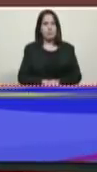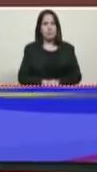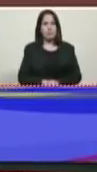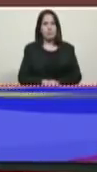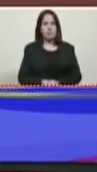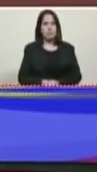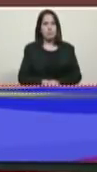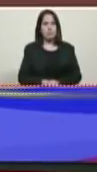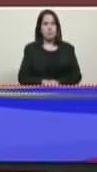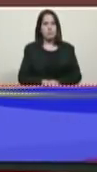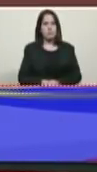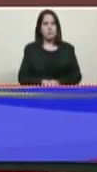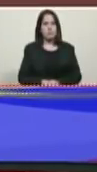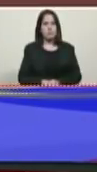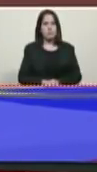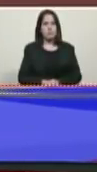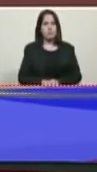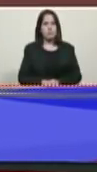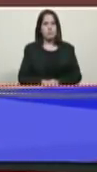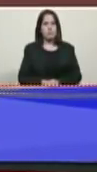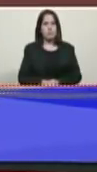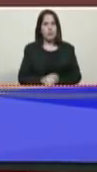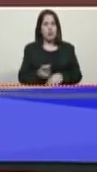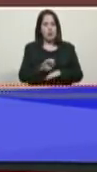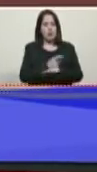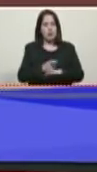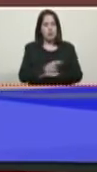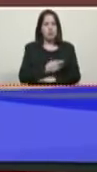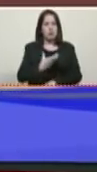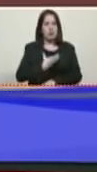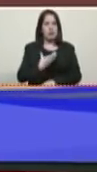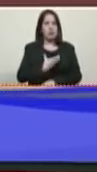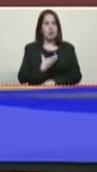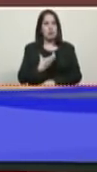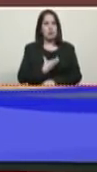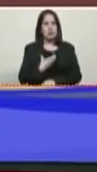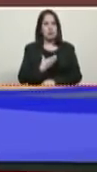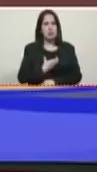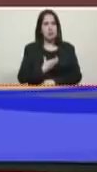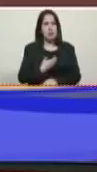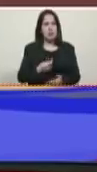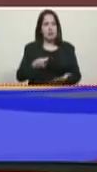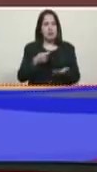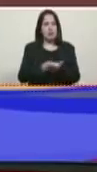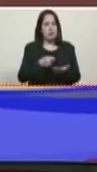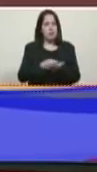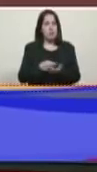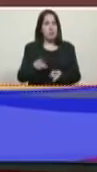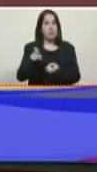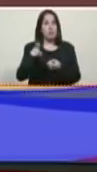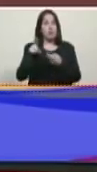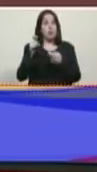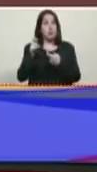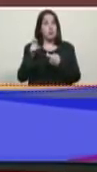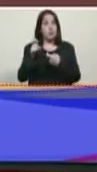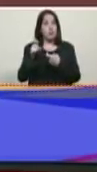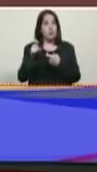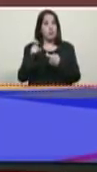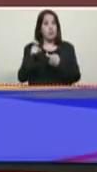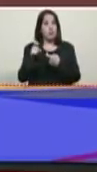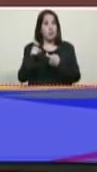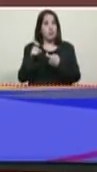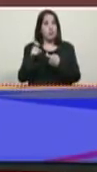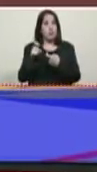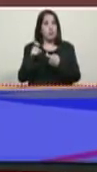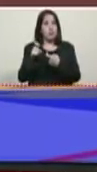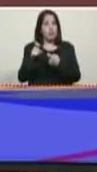alcaldías provenientes del excedente en la recaudación de impuestos por parte del seniat por